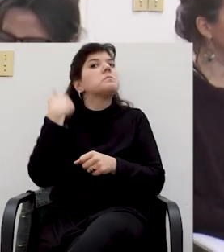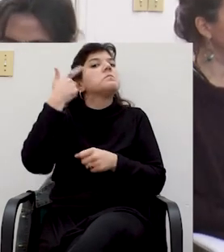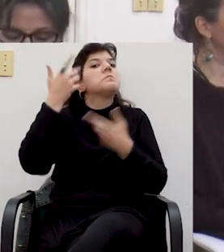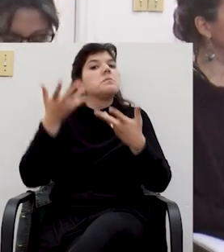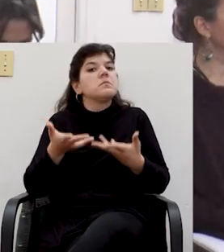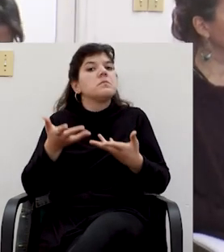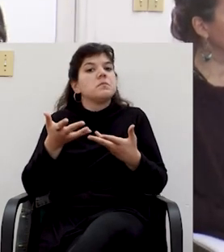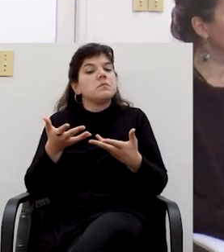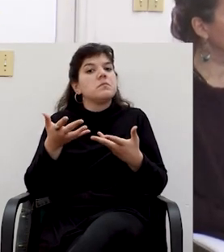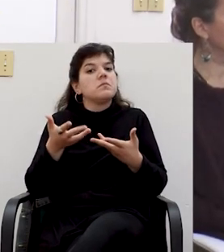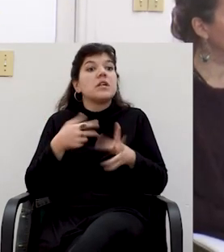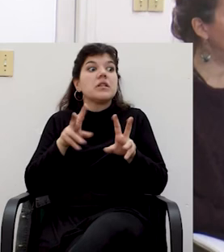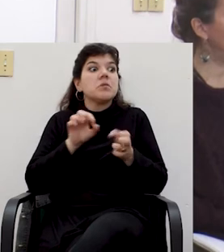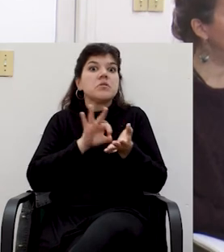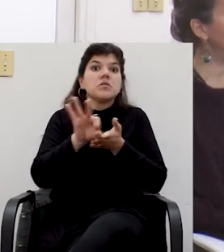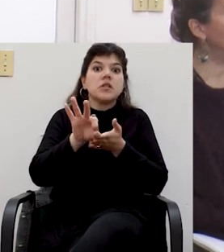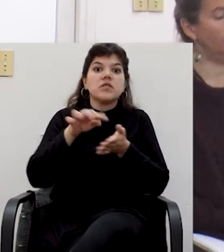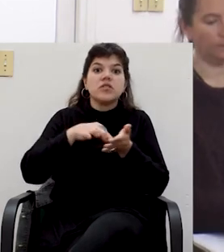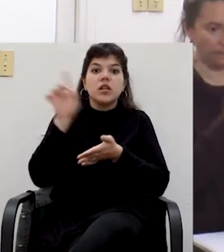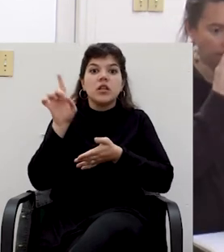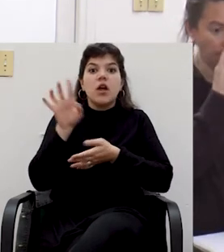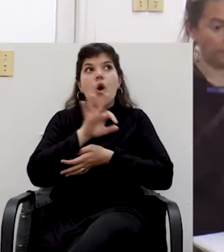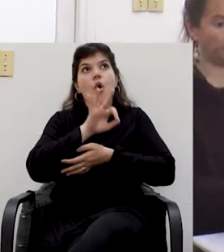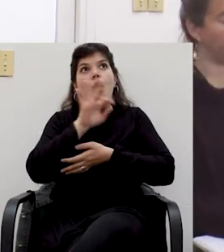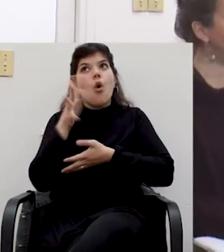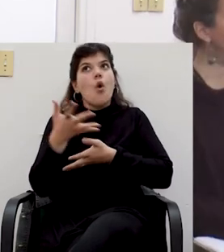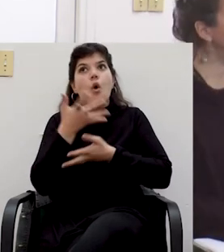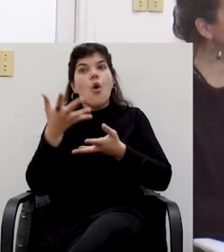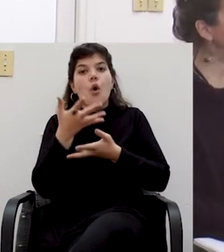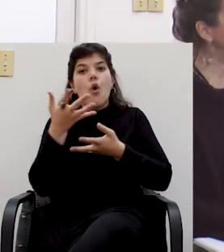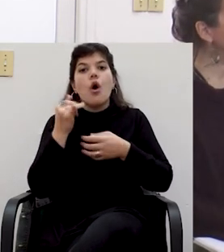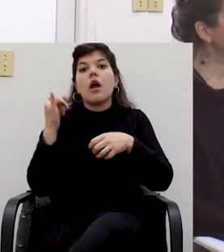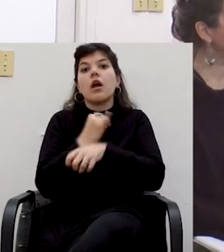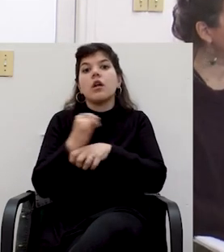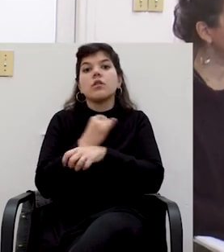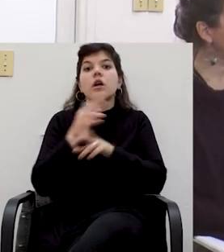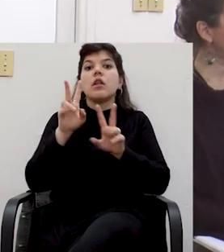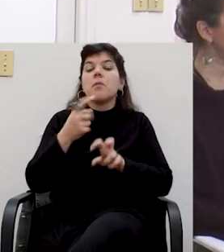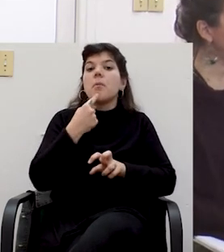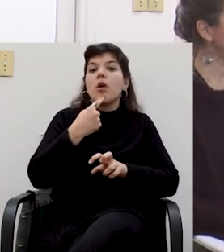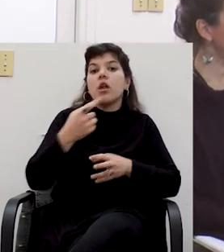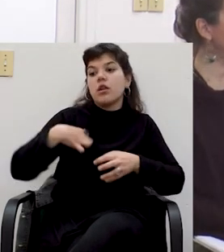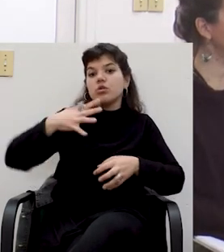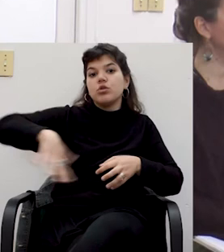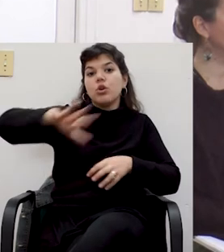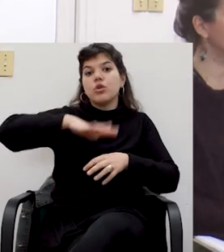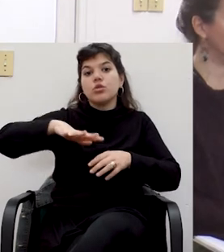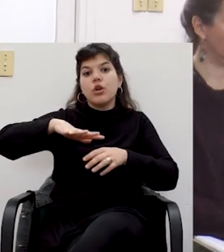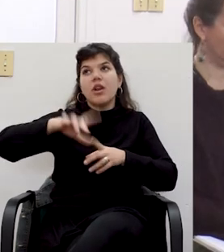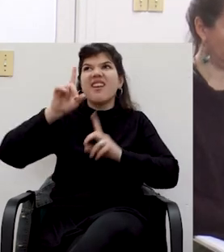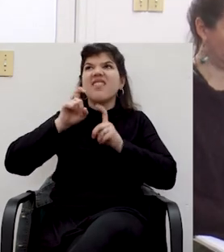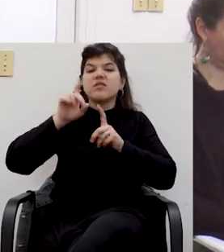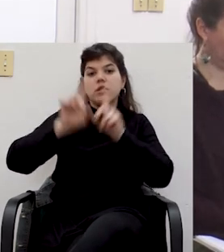qué servicio central o qué institucionalidad en materia de políticas sociales la UDELAR